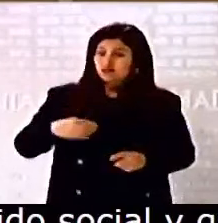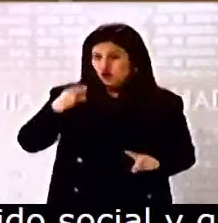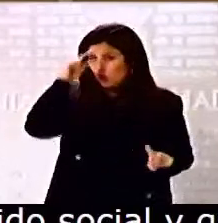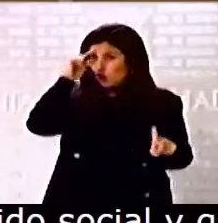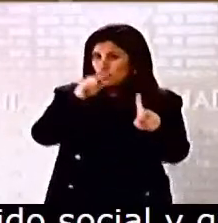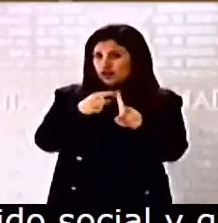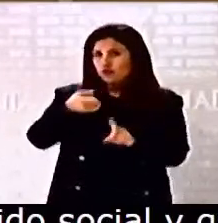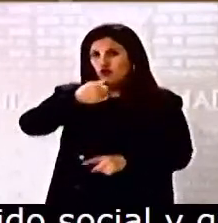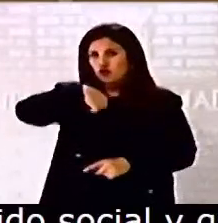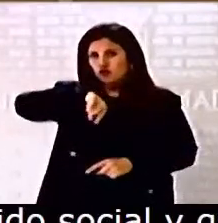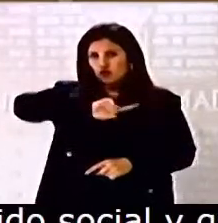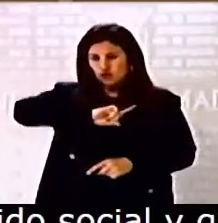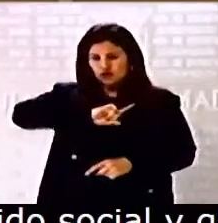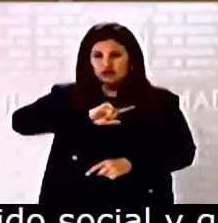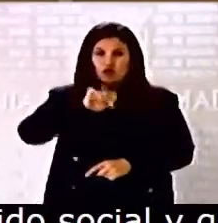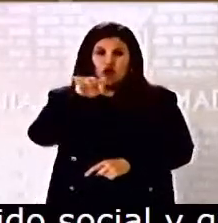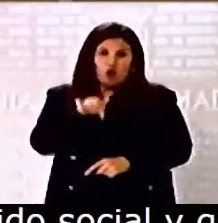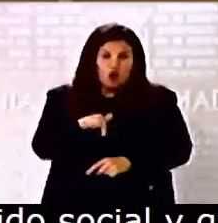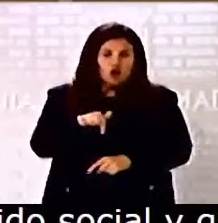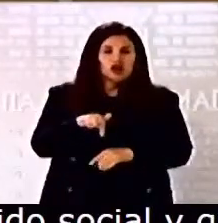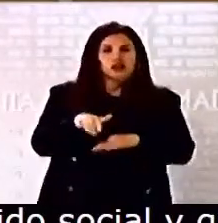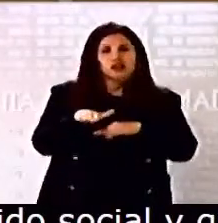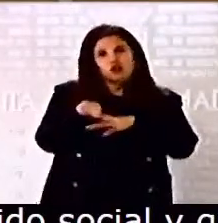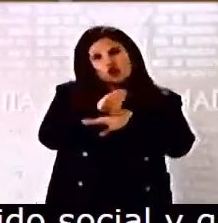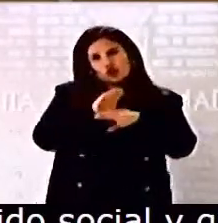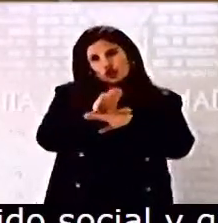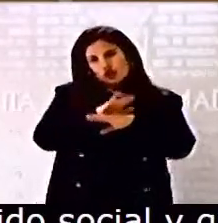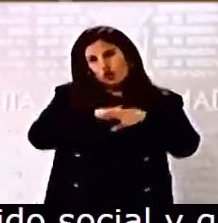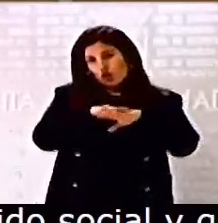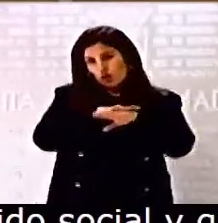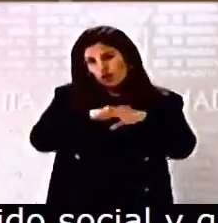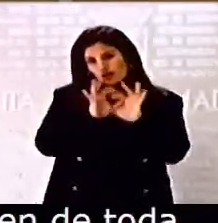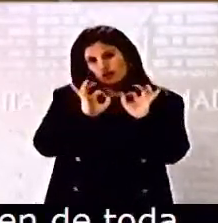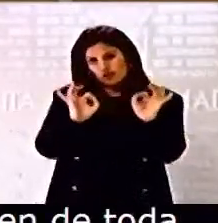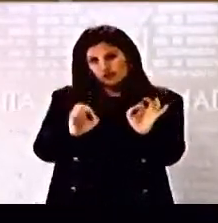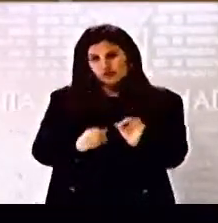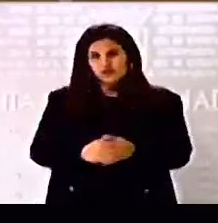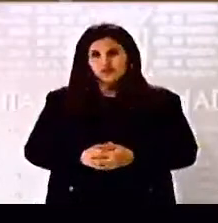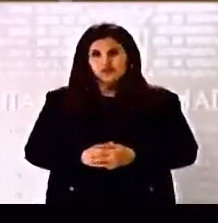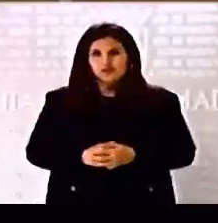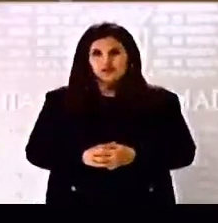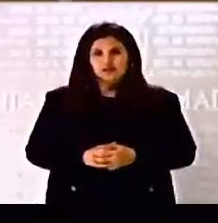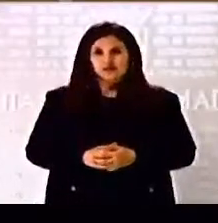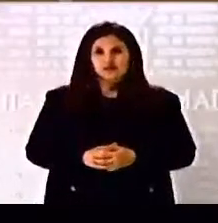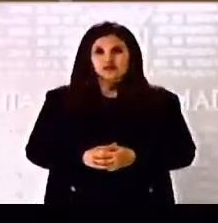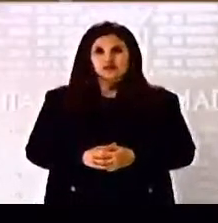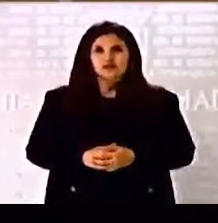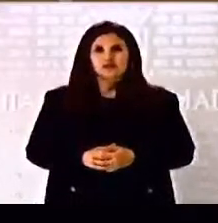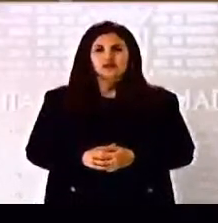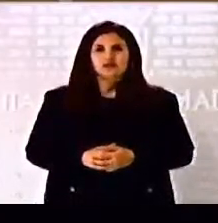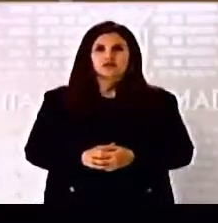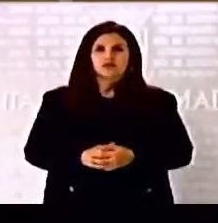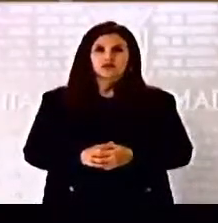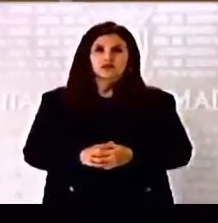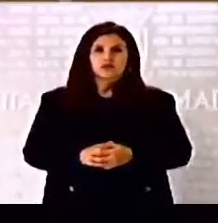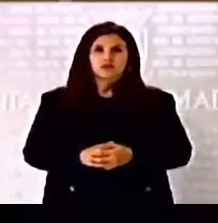que nos hemos marcado hoy en el Consejo de Gobierno de la Junta de Extremadura. En vigilancia estrecha tenemos a